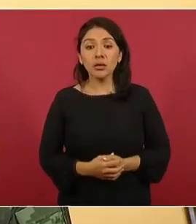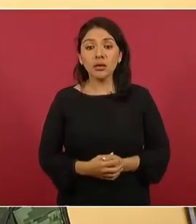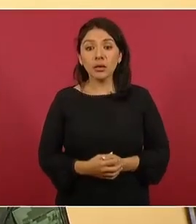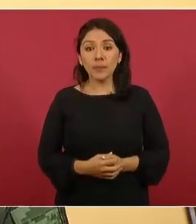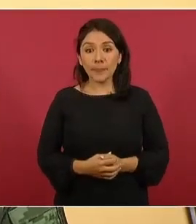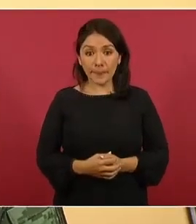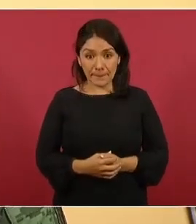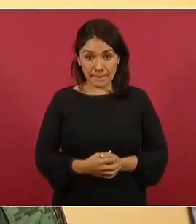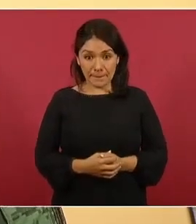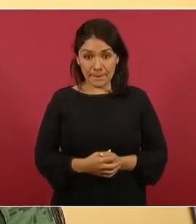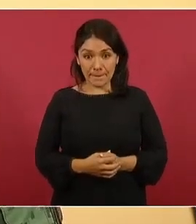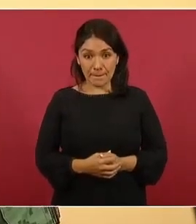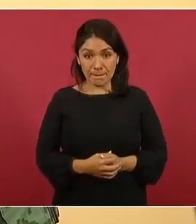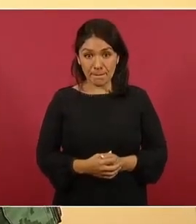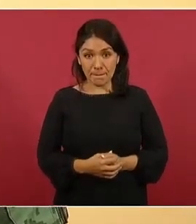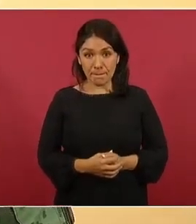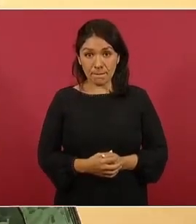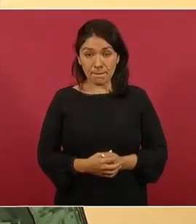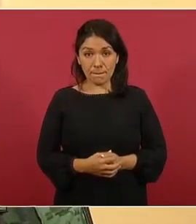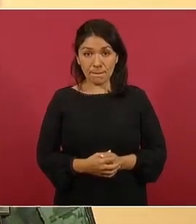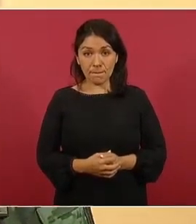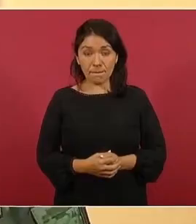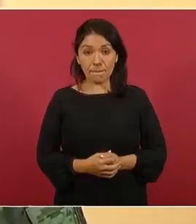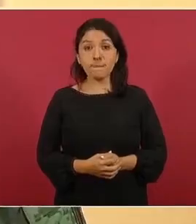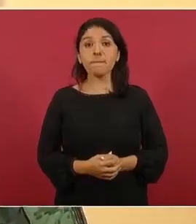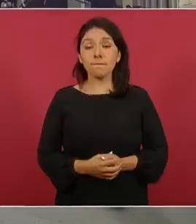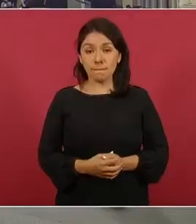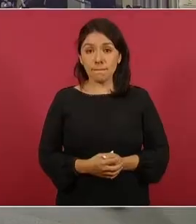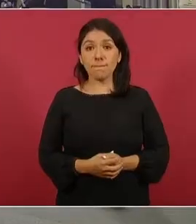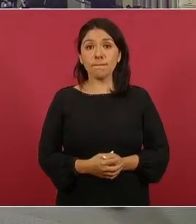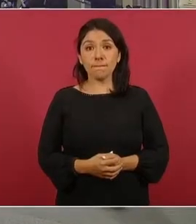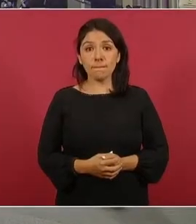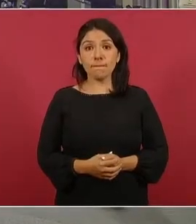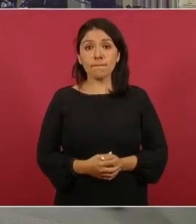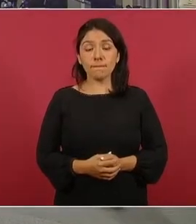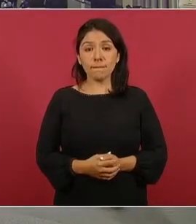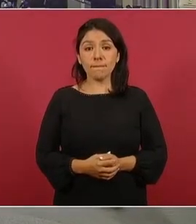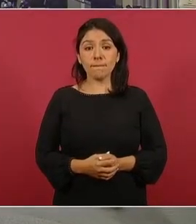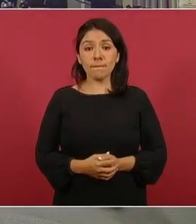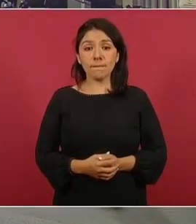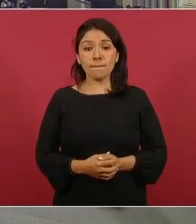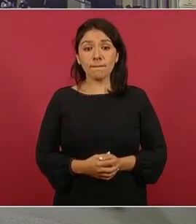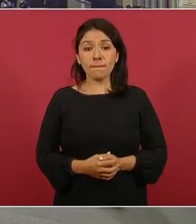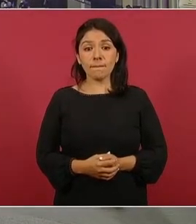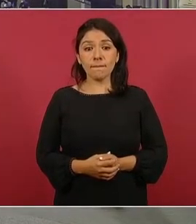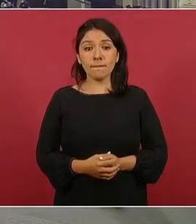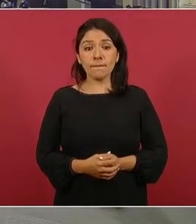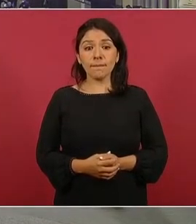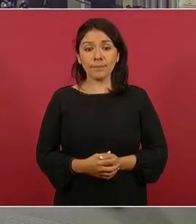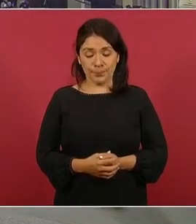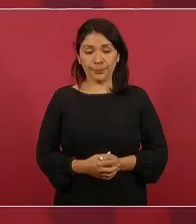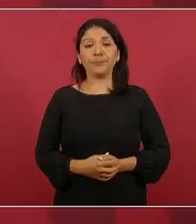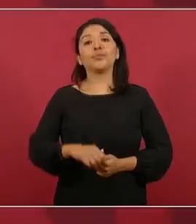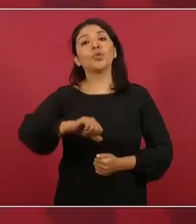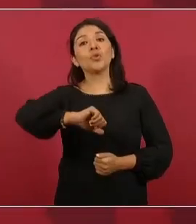98%. De avance. Entonces, lo de la